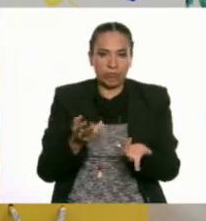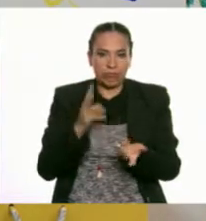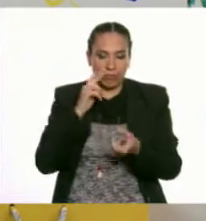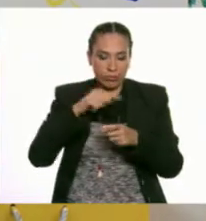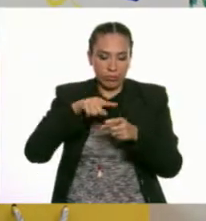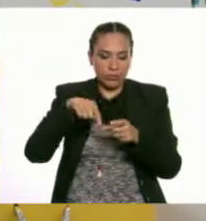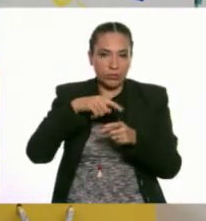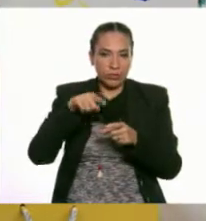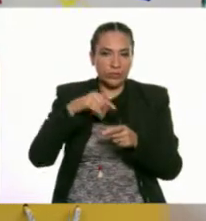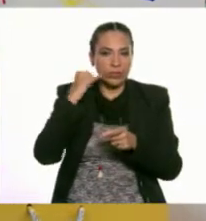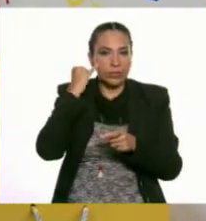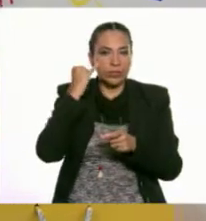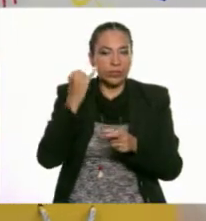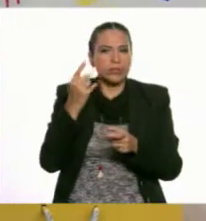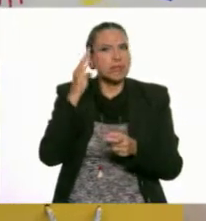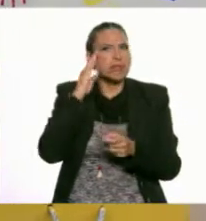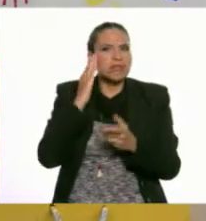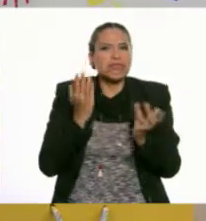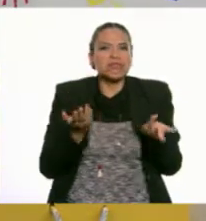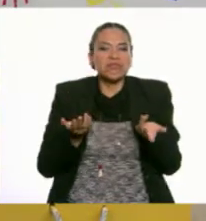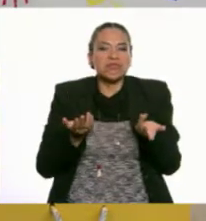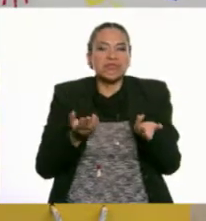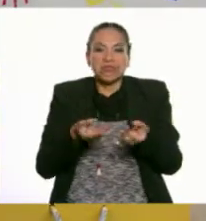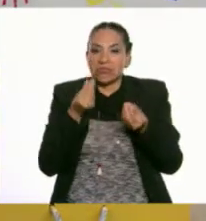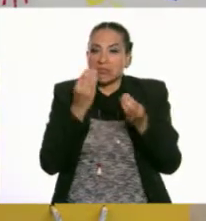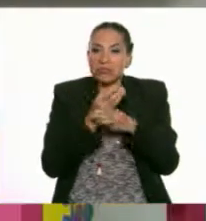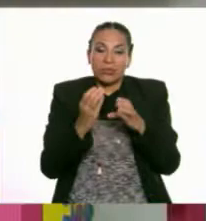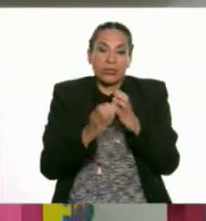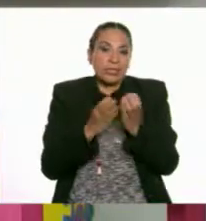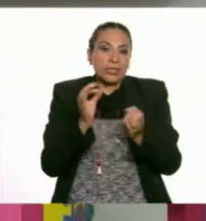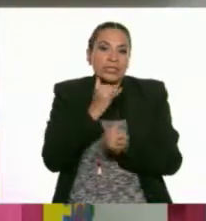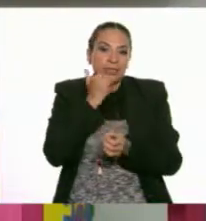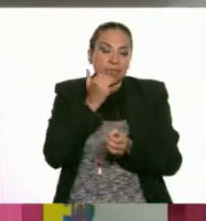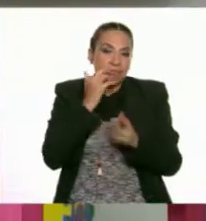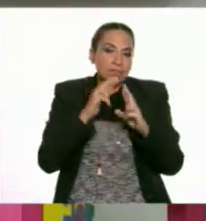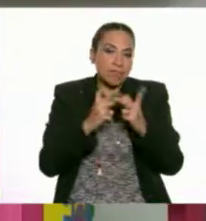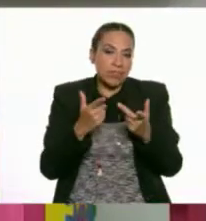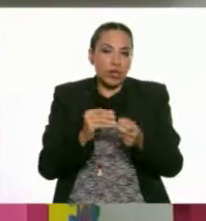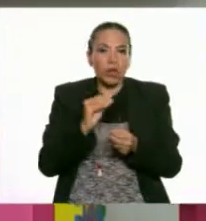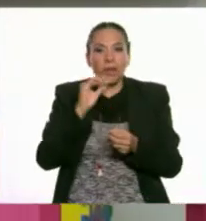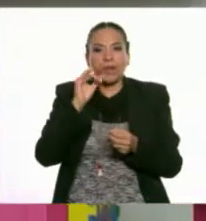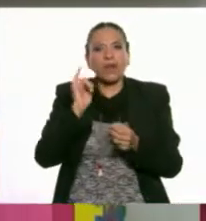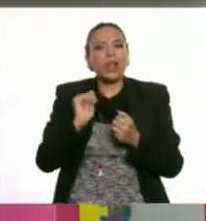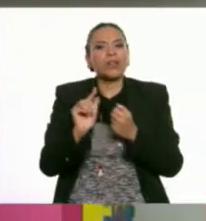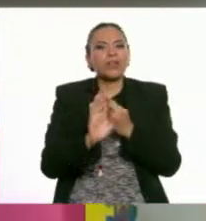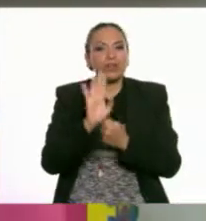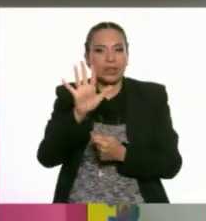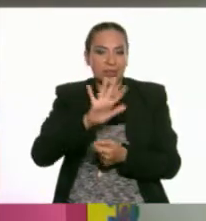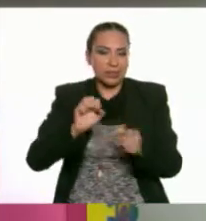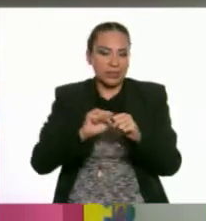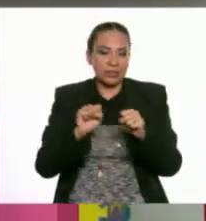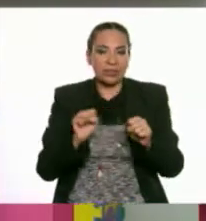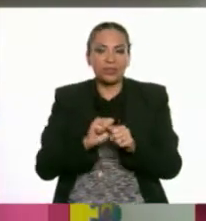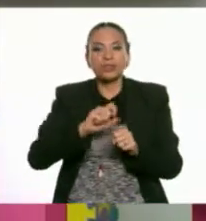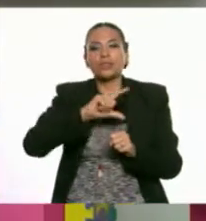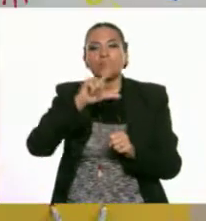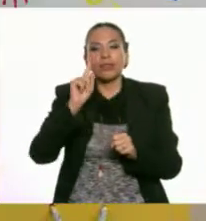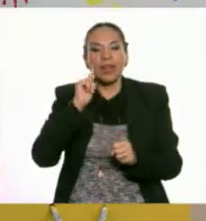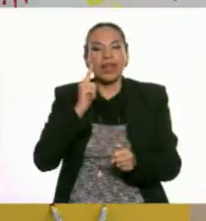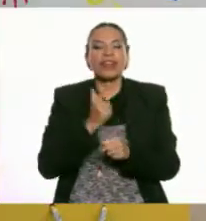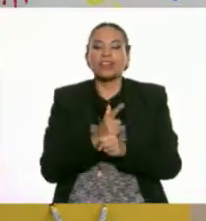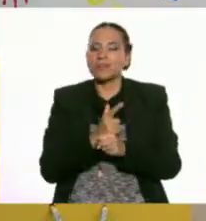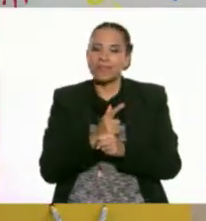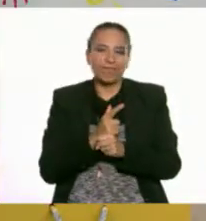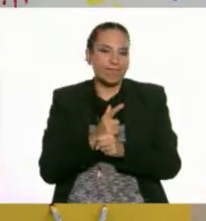vio su brújula girando? ¿Qué habrá pensado? Uy, muchas cosas, que estaba descompuesta o que había fantasmas en el salón. Pero después descubrió